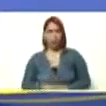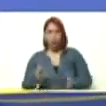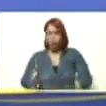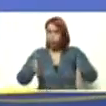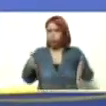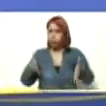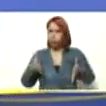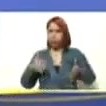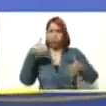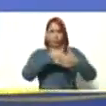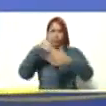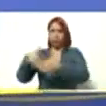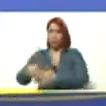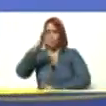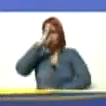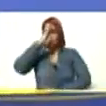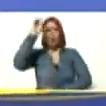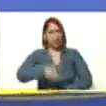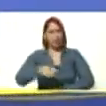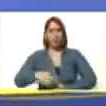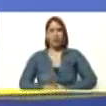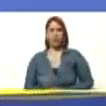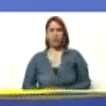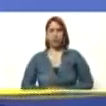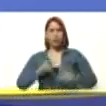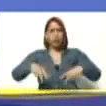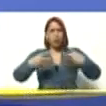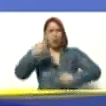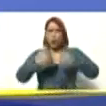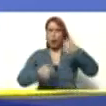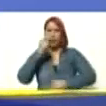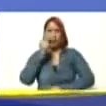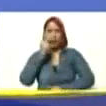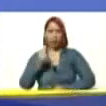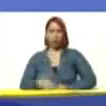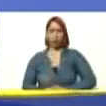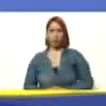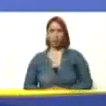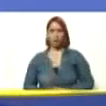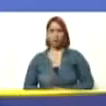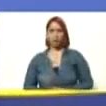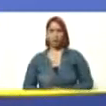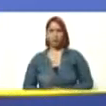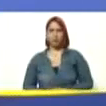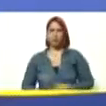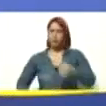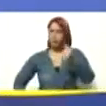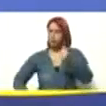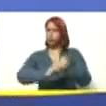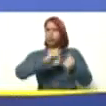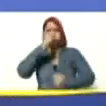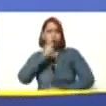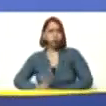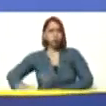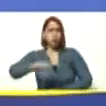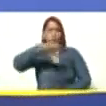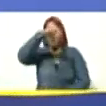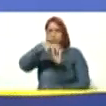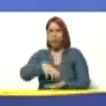las elecciones en Barinas también, con un nuevo candidato apoyado por el pueblo de